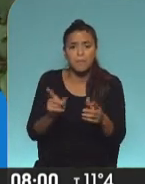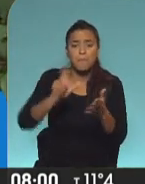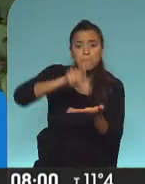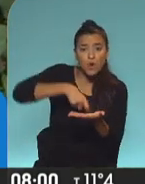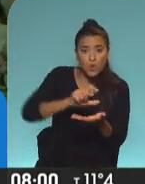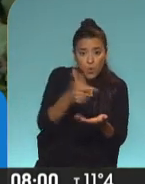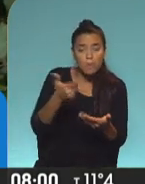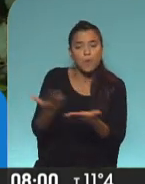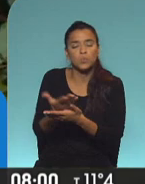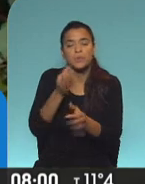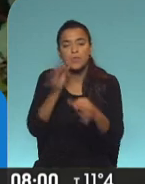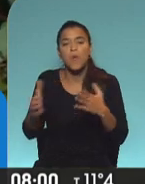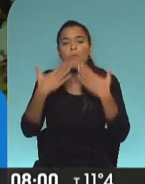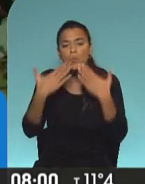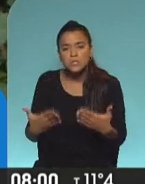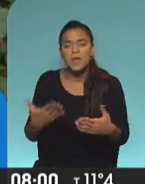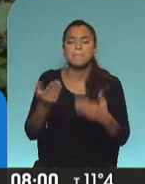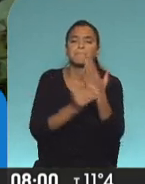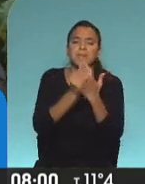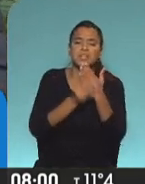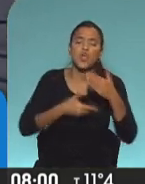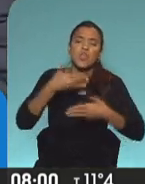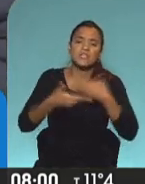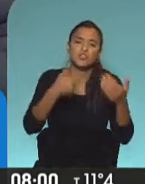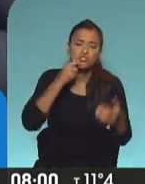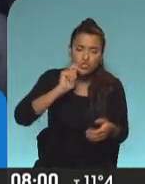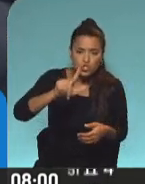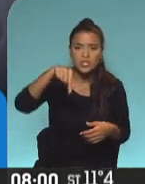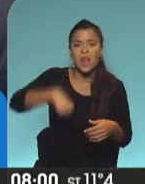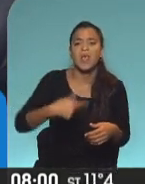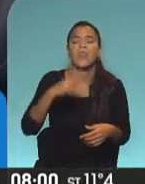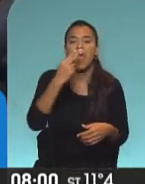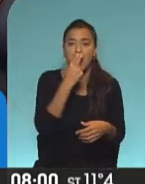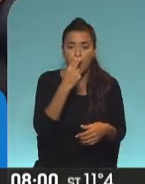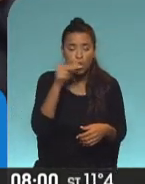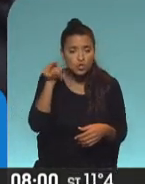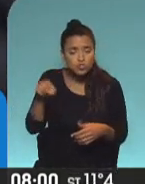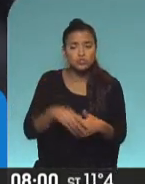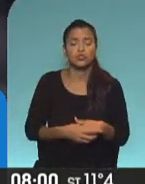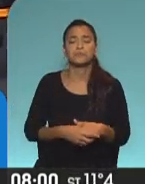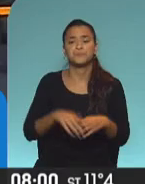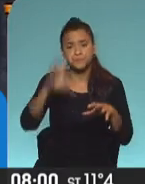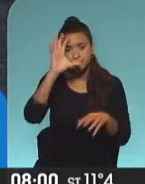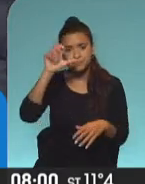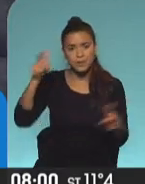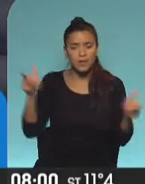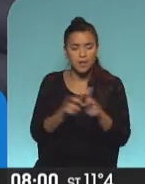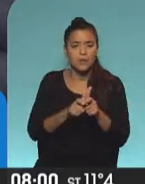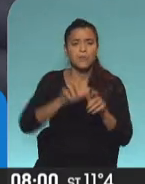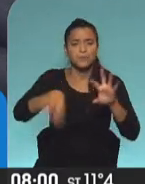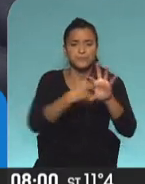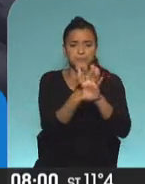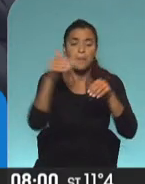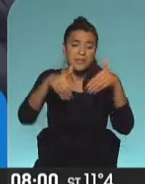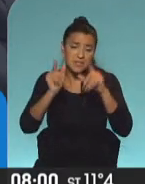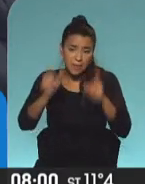poder producir y vender. Gracias. La palabra del ministro de Desarrollo Social. Estamos hablando de Daniel Arroyo. Recuerden esta reunión virtual y